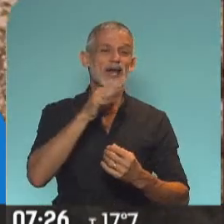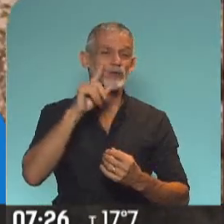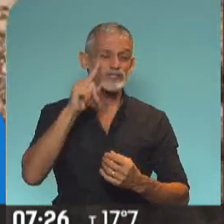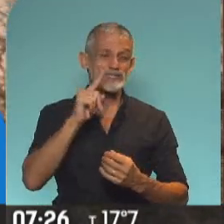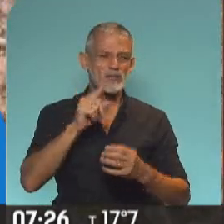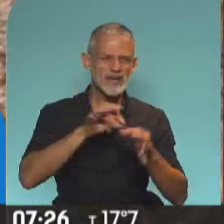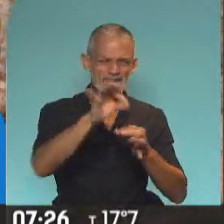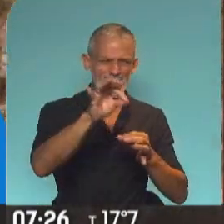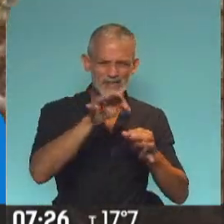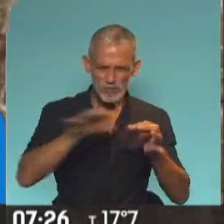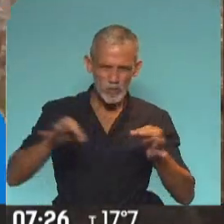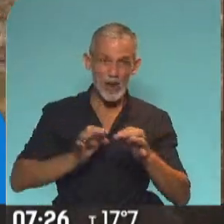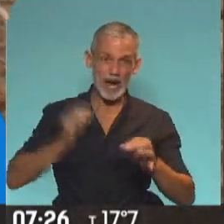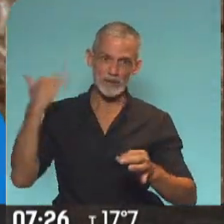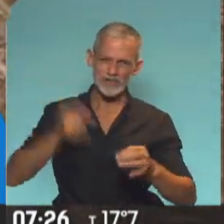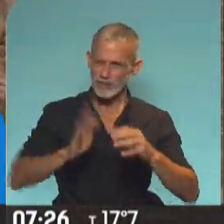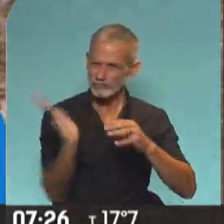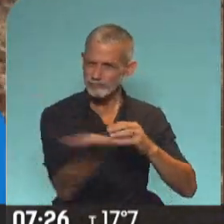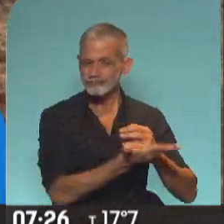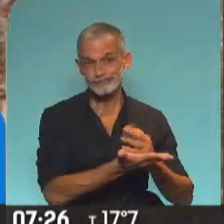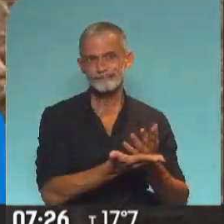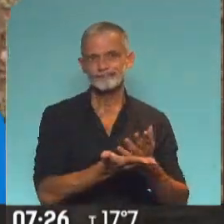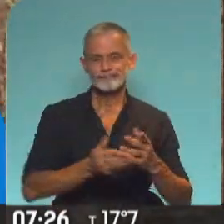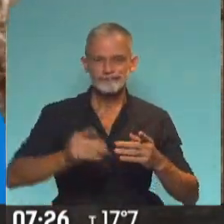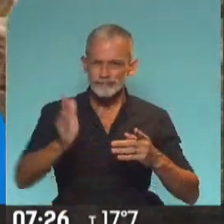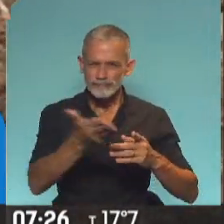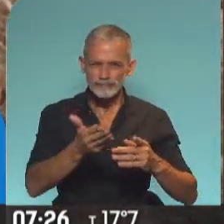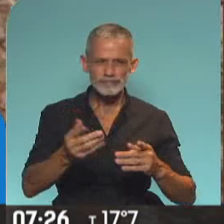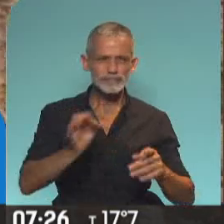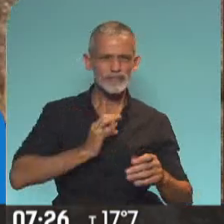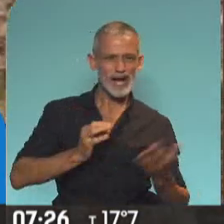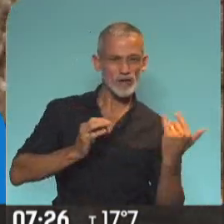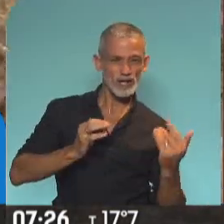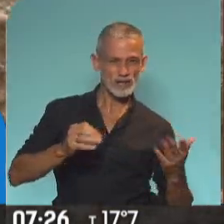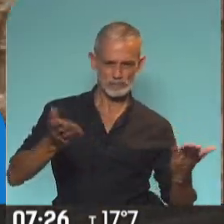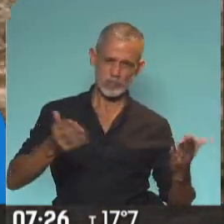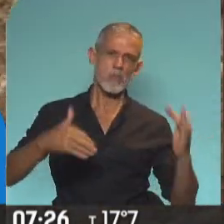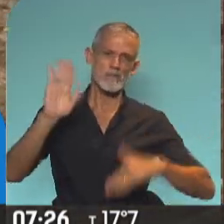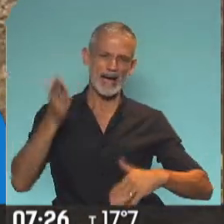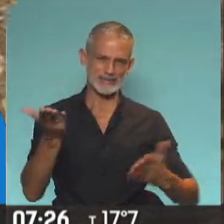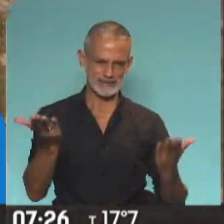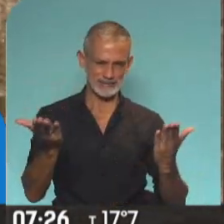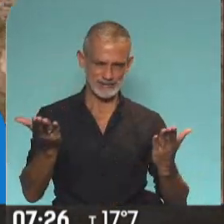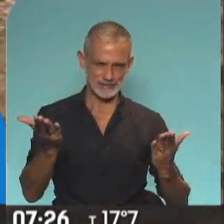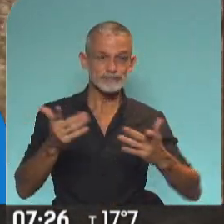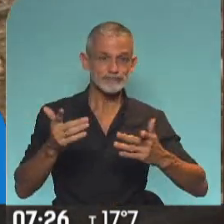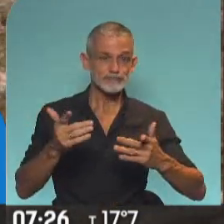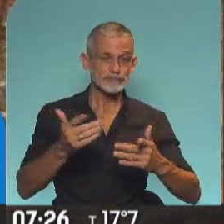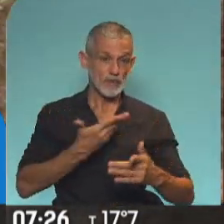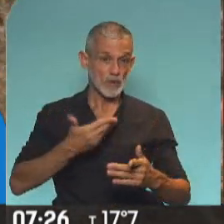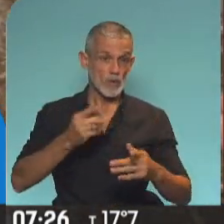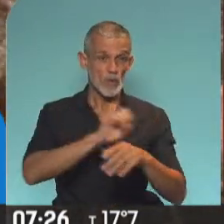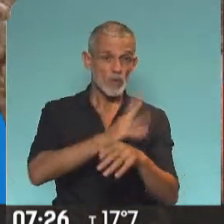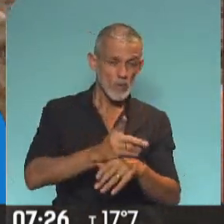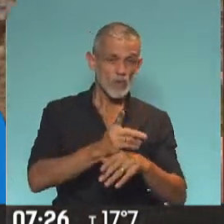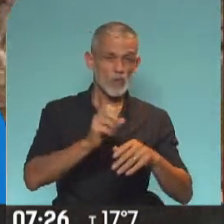114.716 hectáreas durante el año pasado, superando la deforestación del año anterior. A pesar de las restricciones impuestas por la pandemia